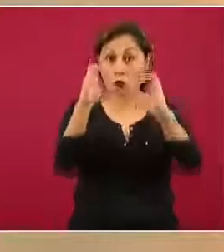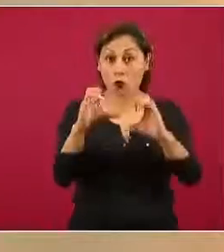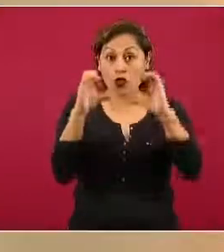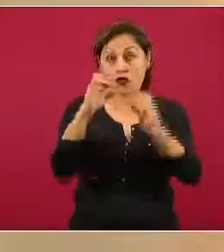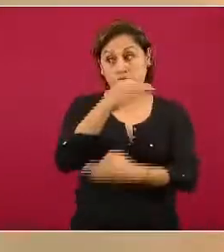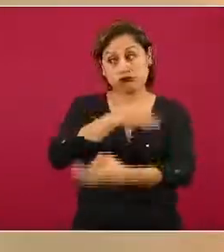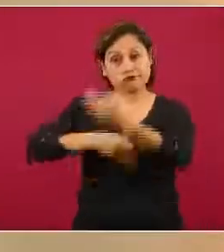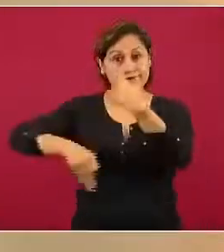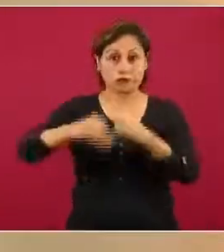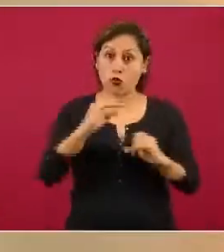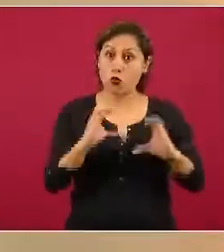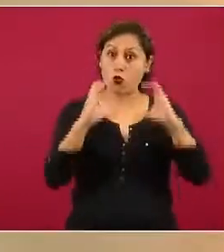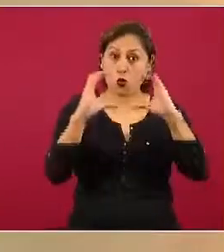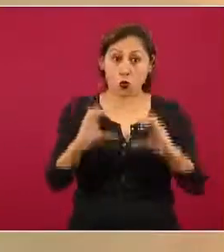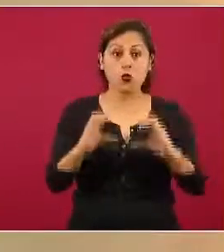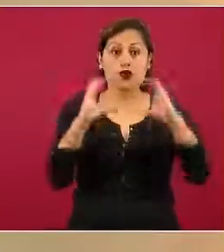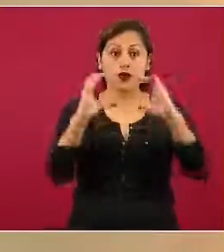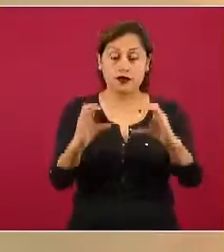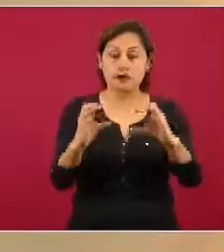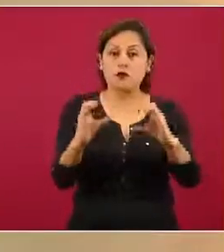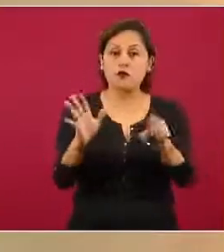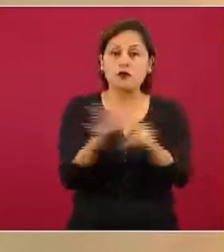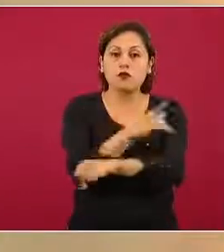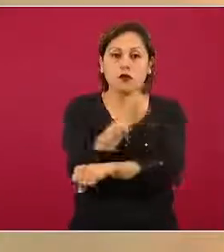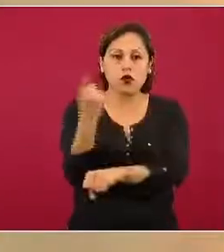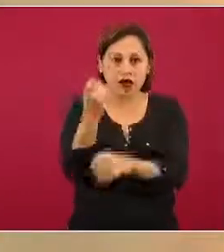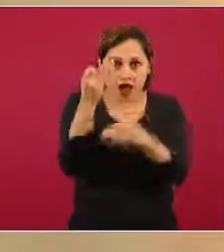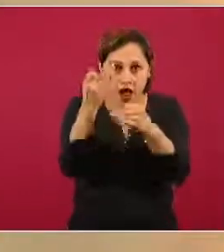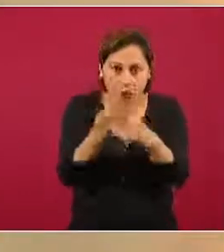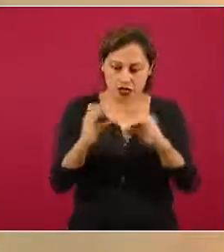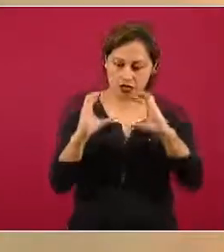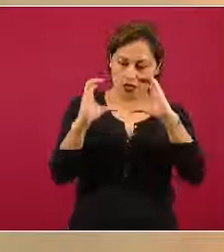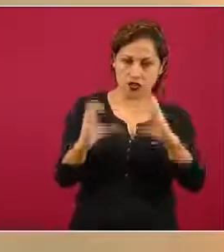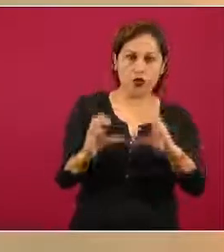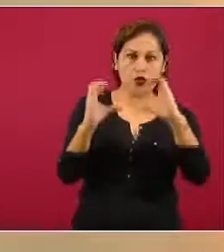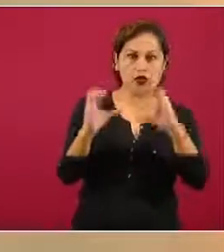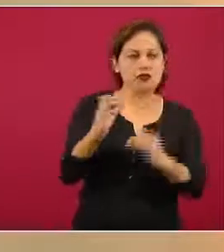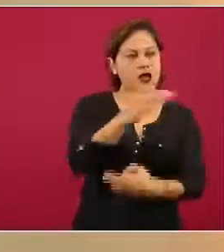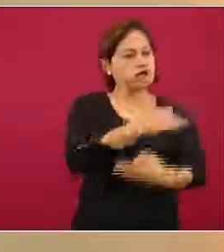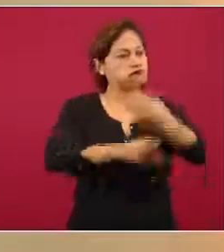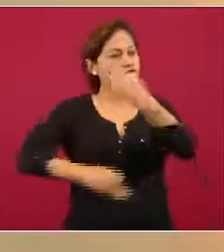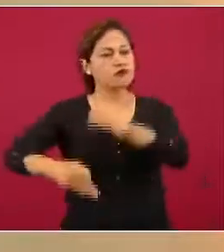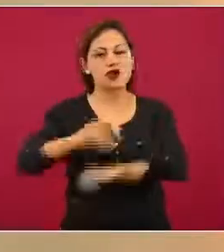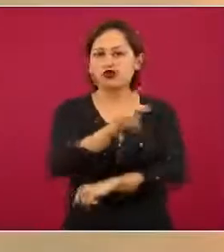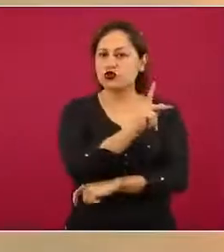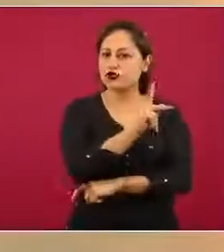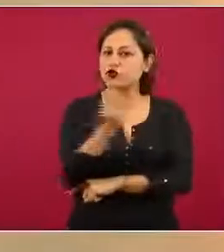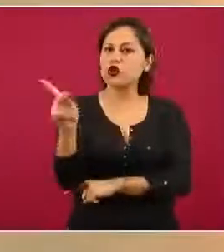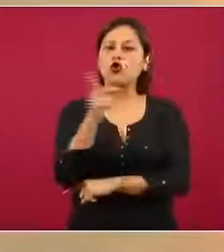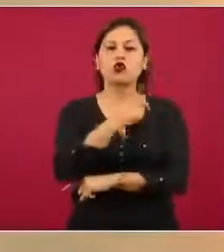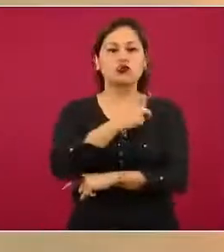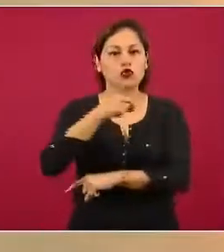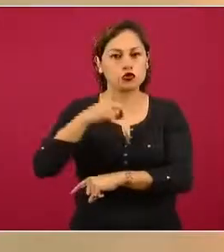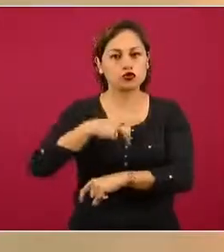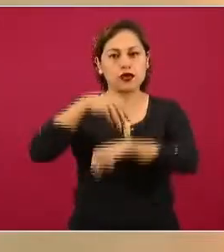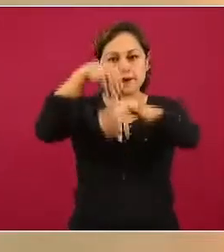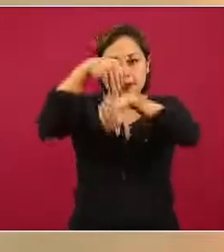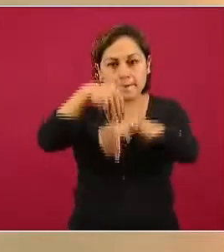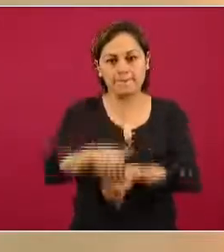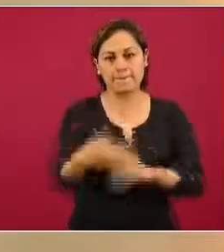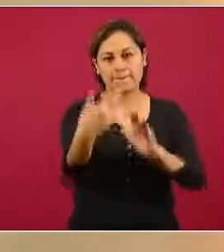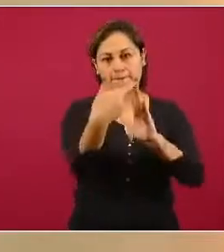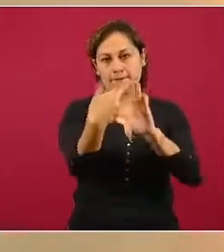cuidamos todas y todos. Esto es un trabajo conjunto en el que debemos seguir manteniendo estas medidas